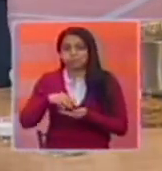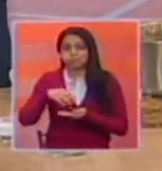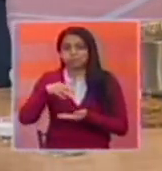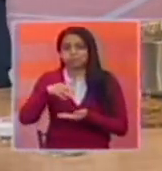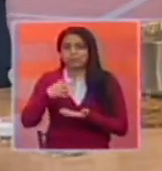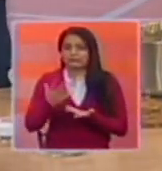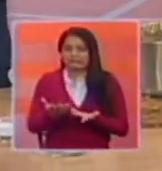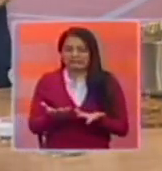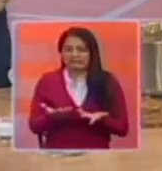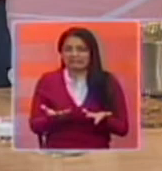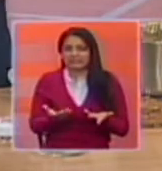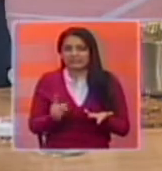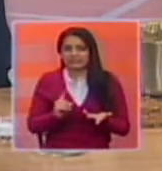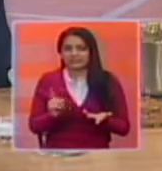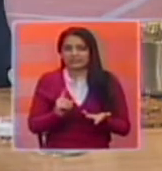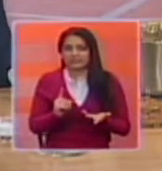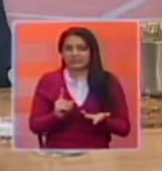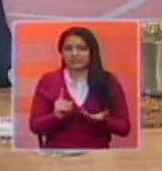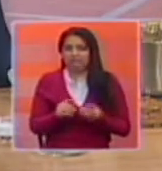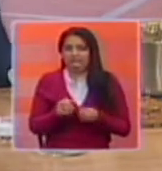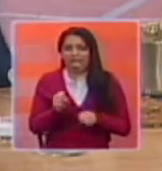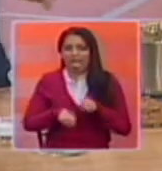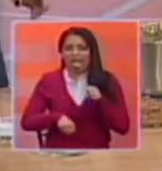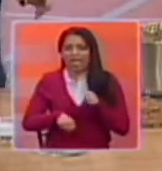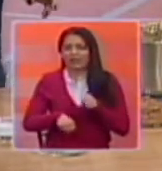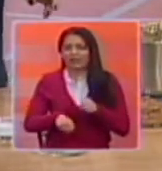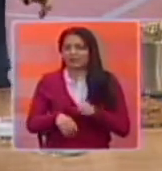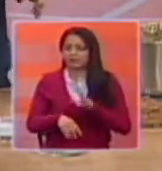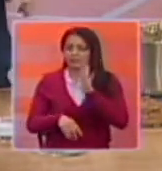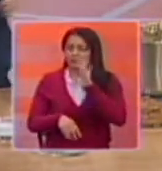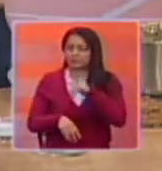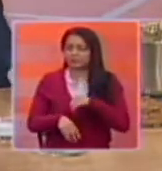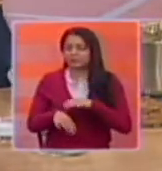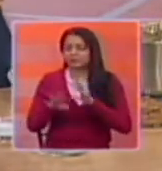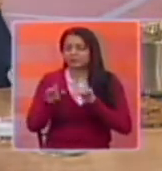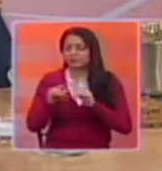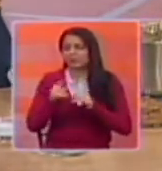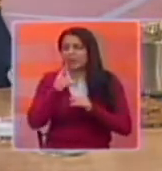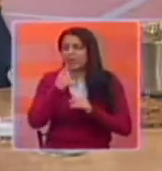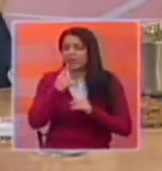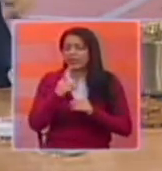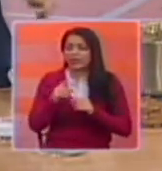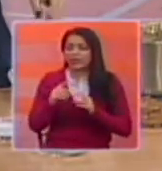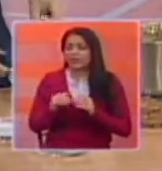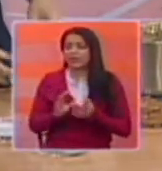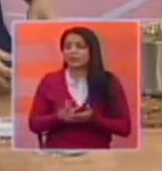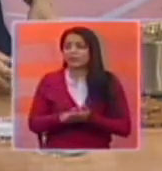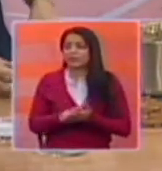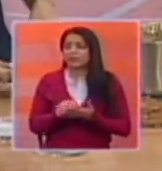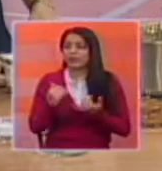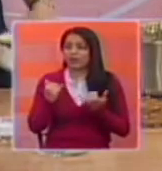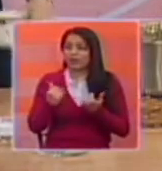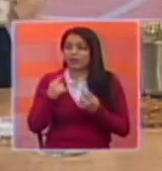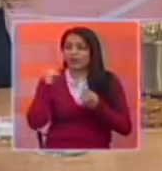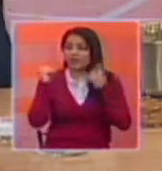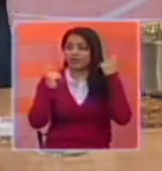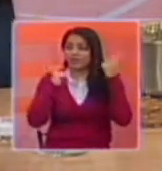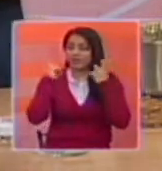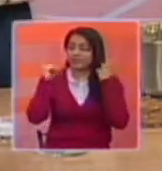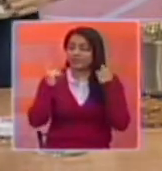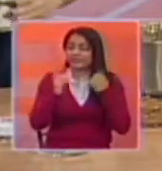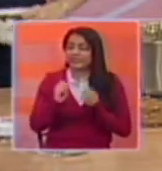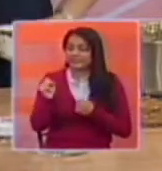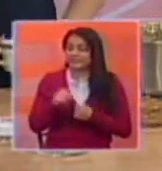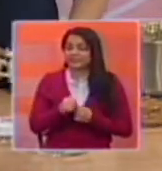causar efectos terroríficos, como digo, claro. Yo. Niña Bianchi, le comunico que estamos de fiesta. ¡Está